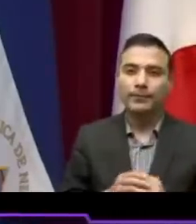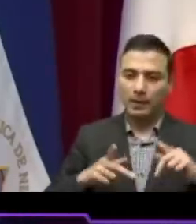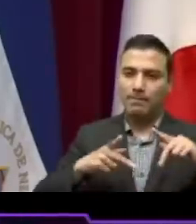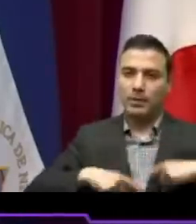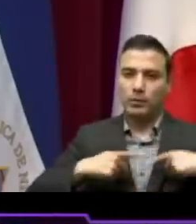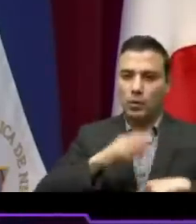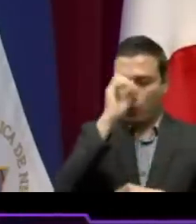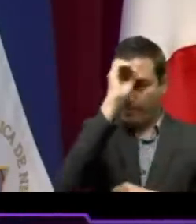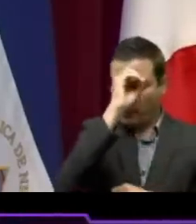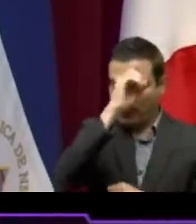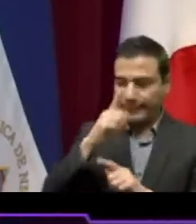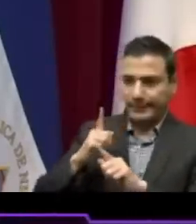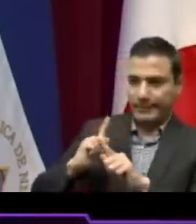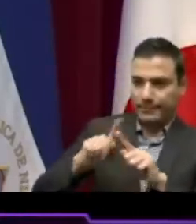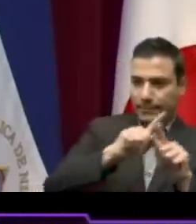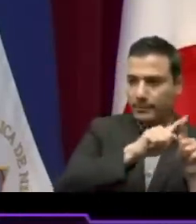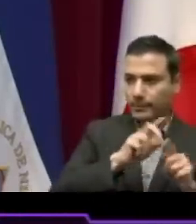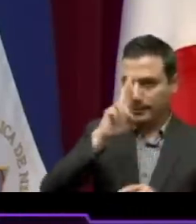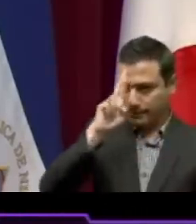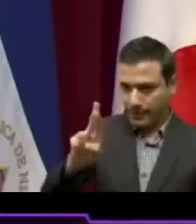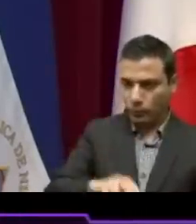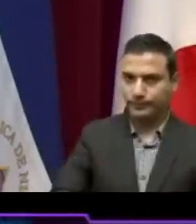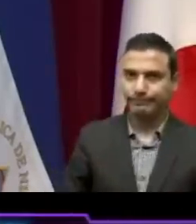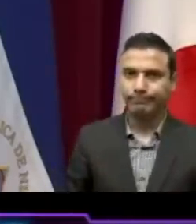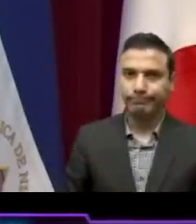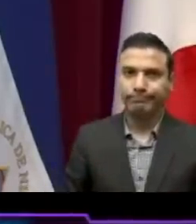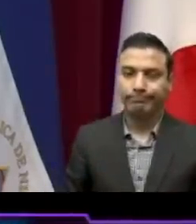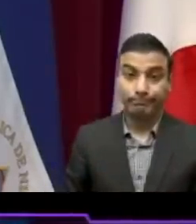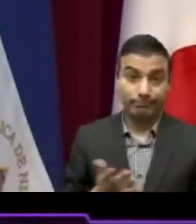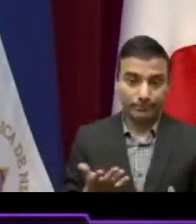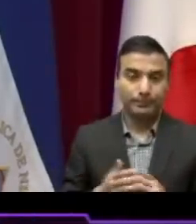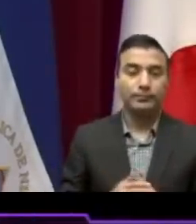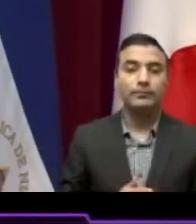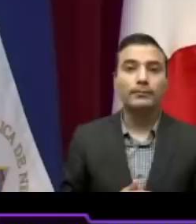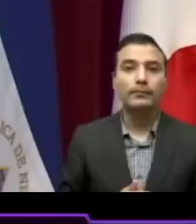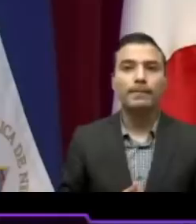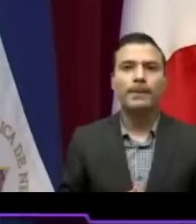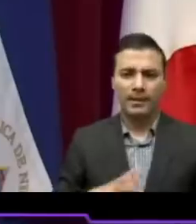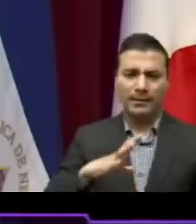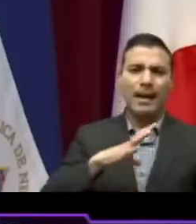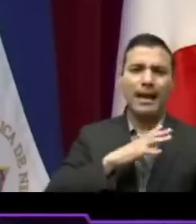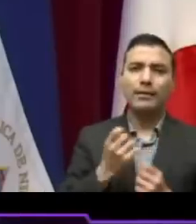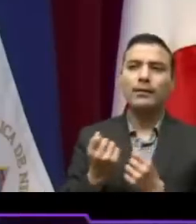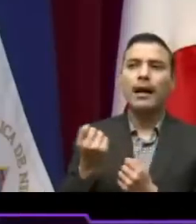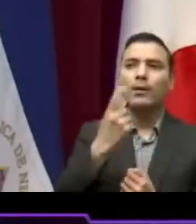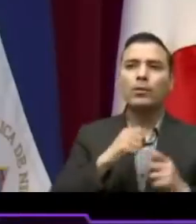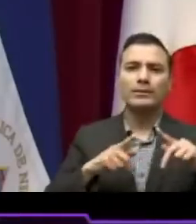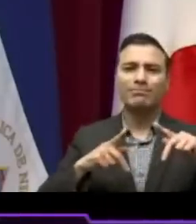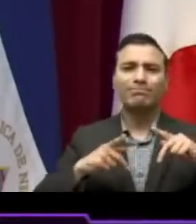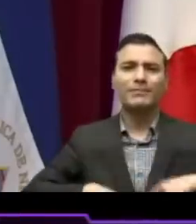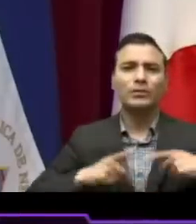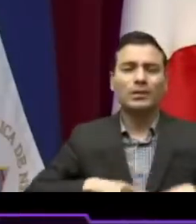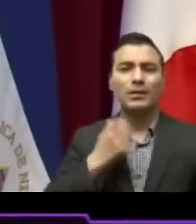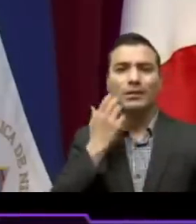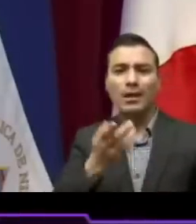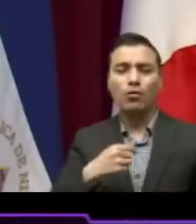visiones esa pluralidad que a pesar de las visiones autoritarias que pretenden